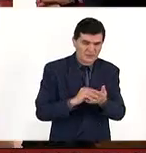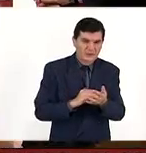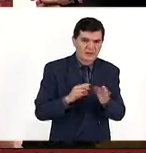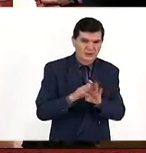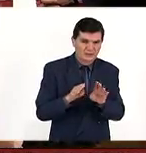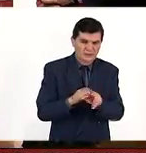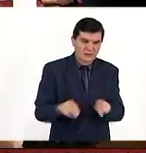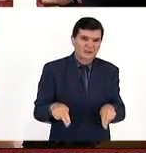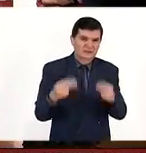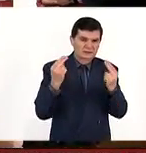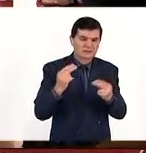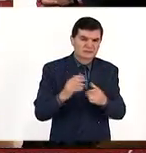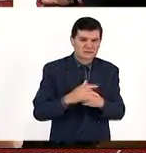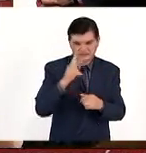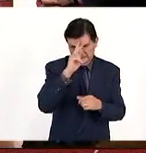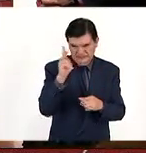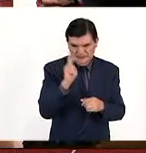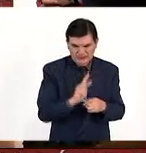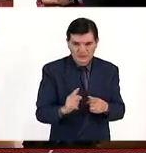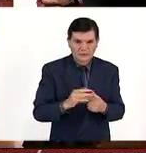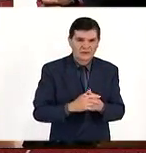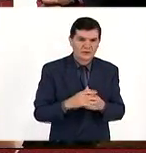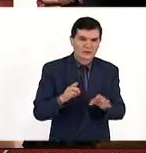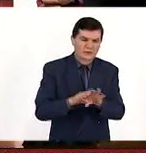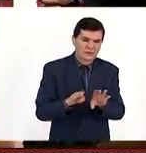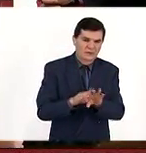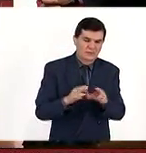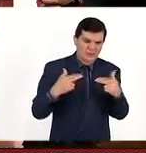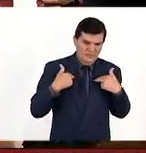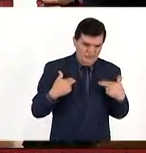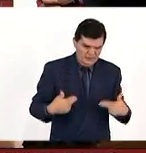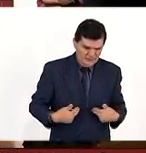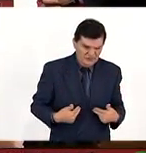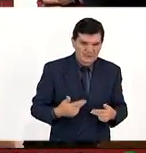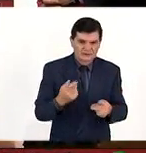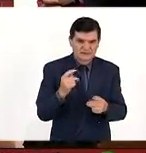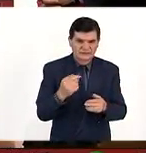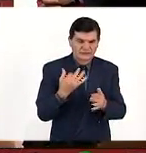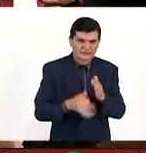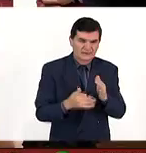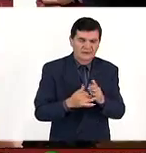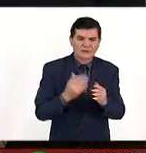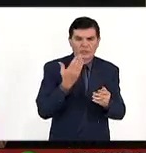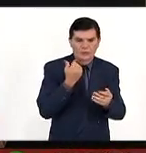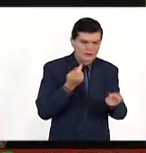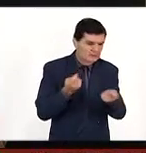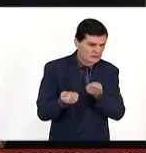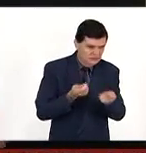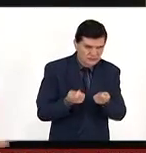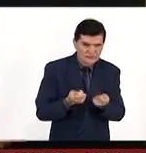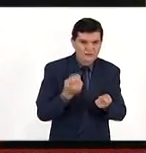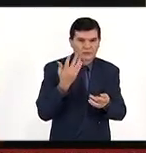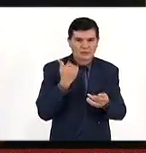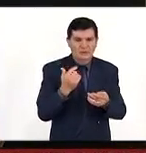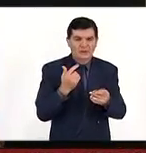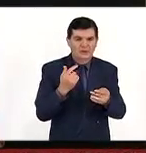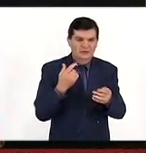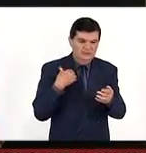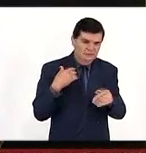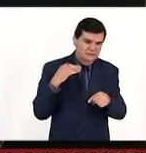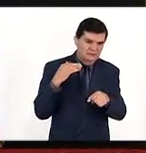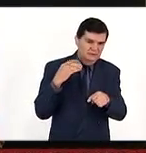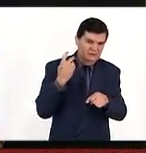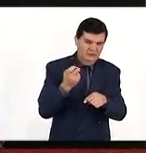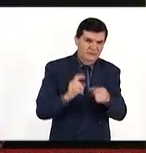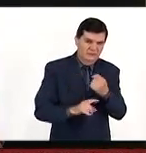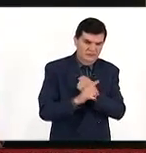en un asunto peor es decir no solamente humanitarios y bueno si no se controla si no se ataca el problema como se comentaba